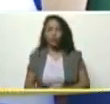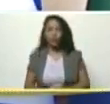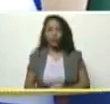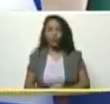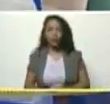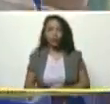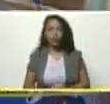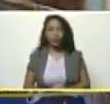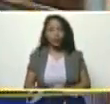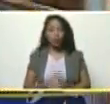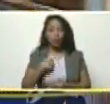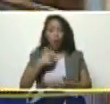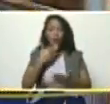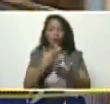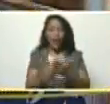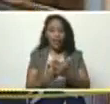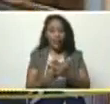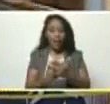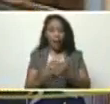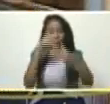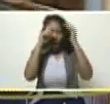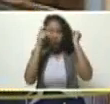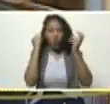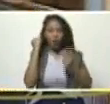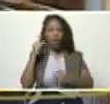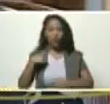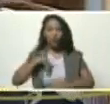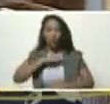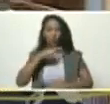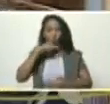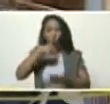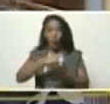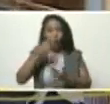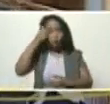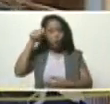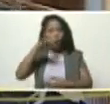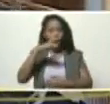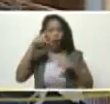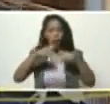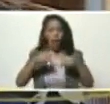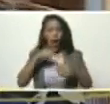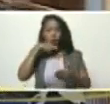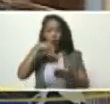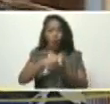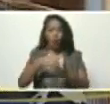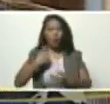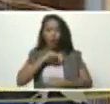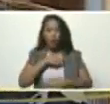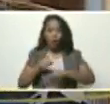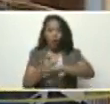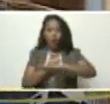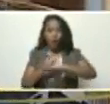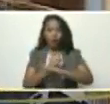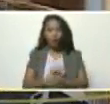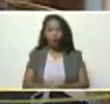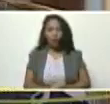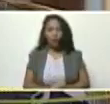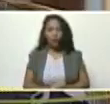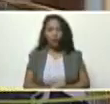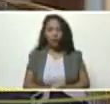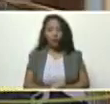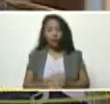agradezco a nombre de todo nuestro pueblo, a nombre de todo nuestro gobierno